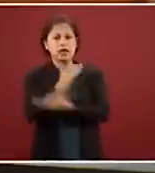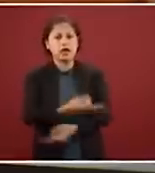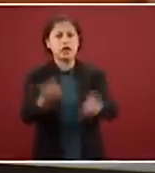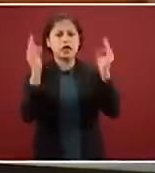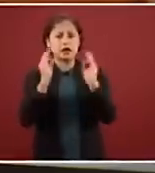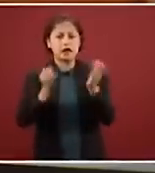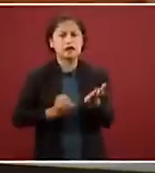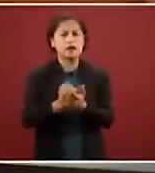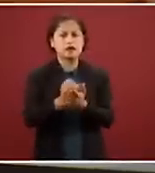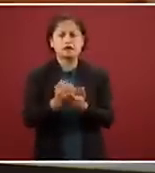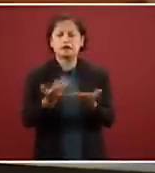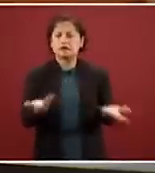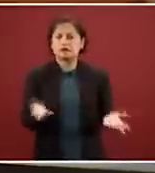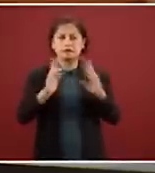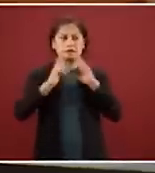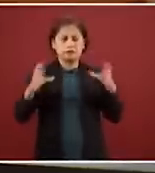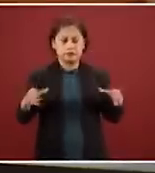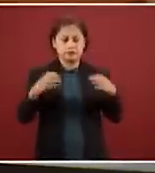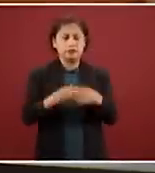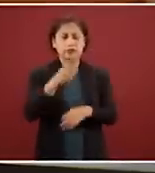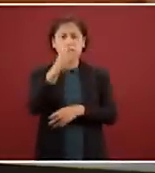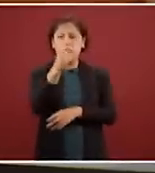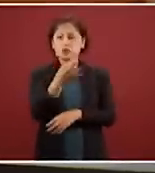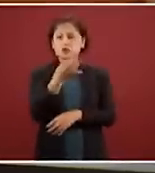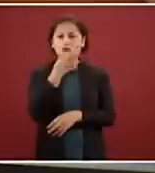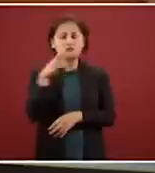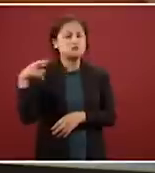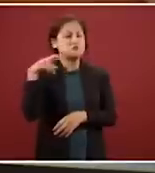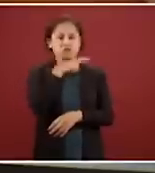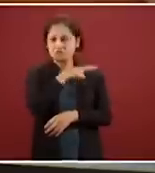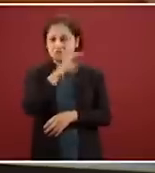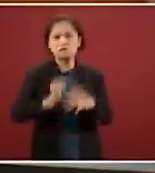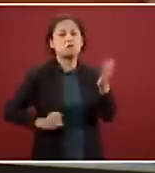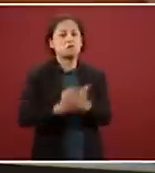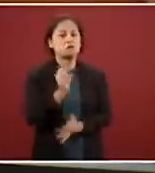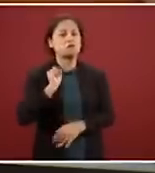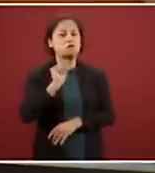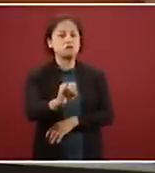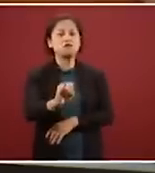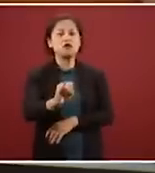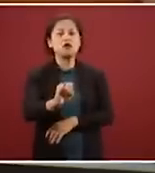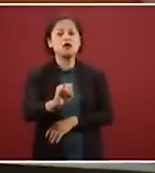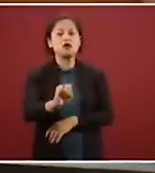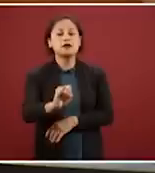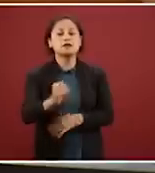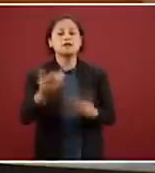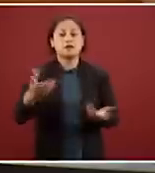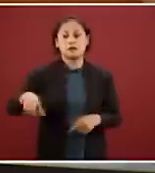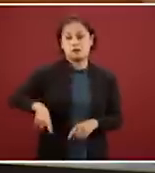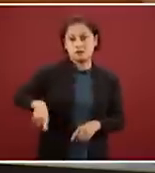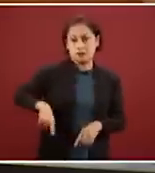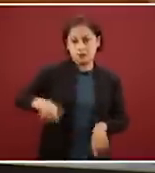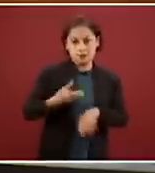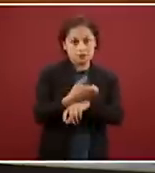es que en menos de dos minutos lo sorprendieron nuevamente el gobierno del estado. Bueno, en este caso no fue ni el gobierno del estado,